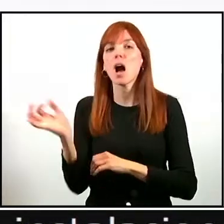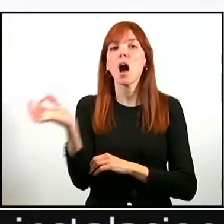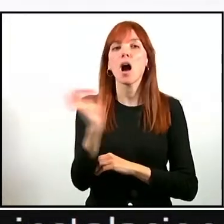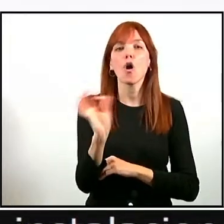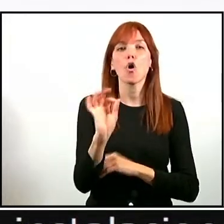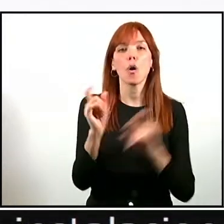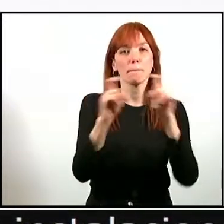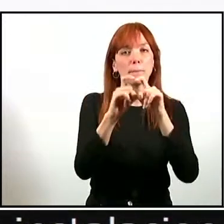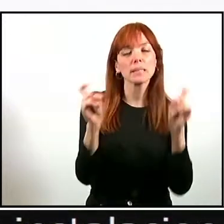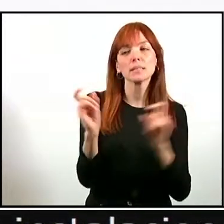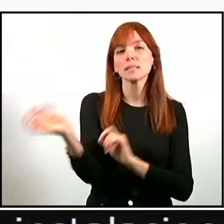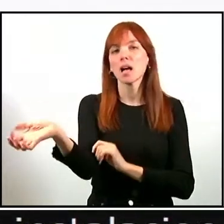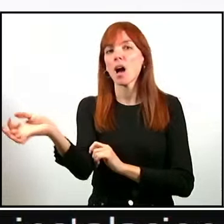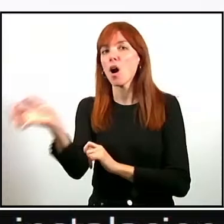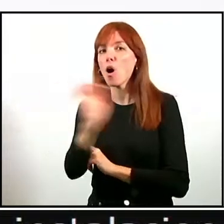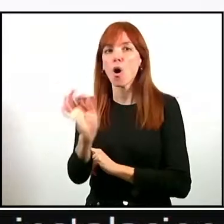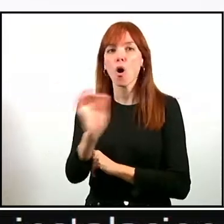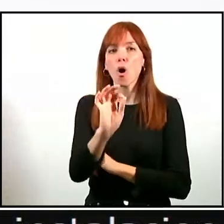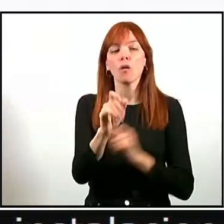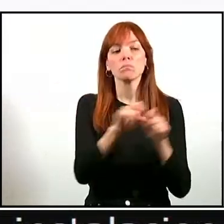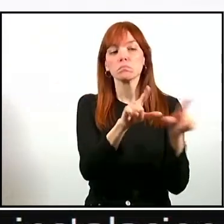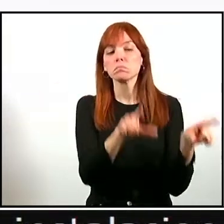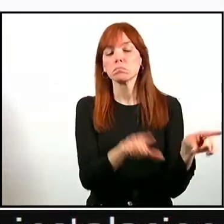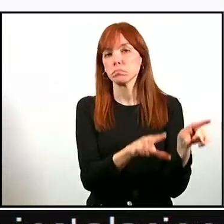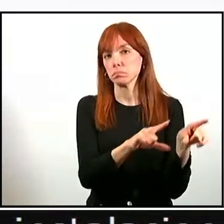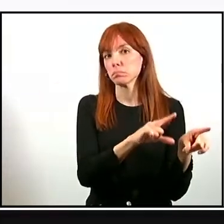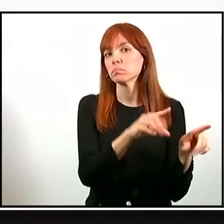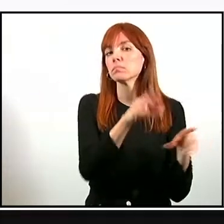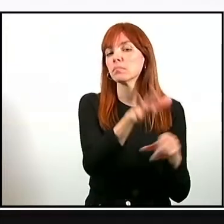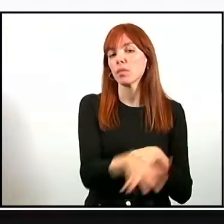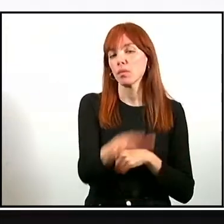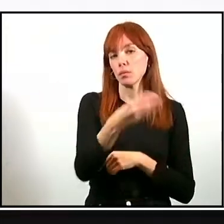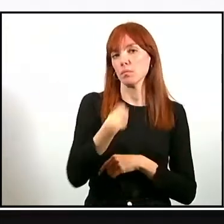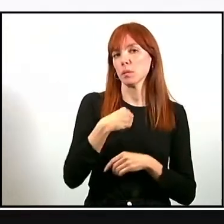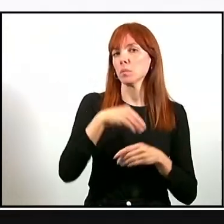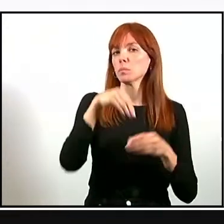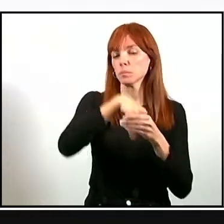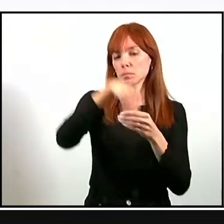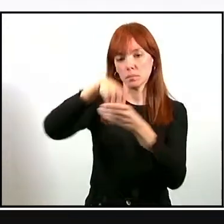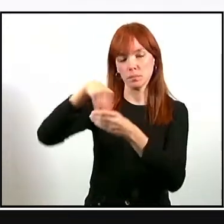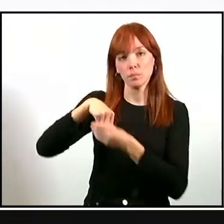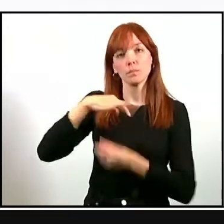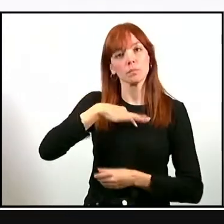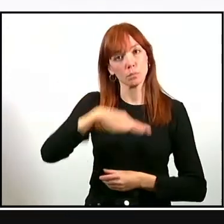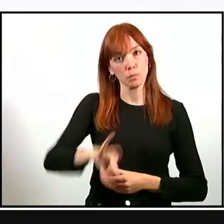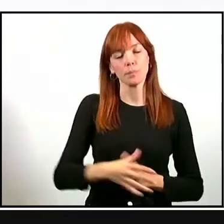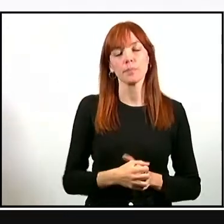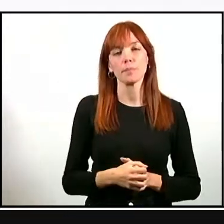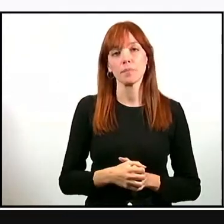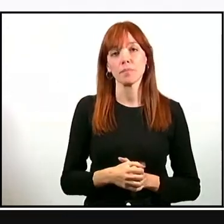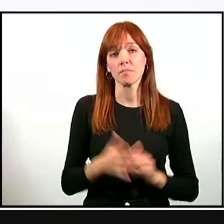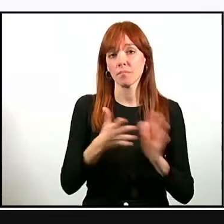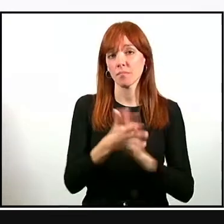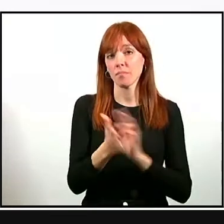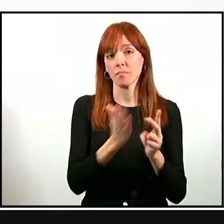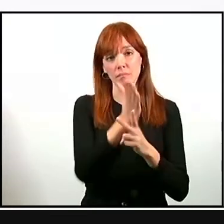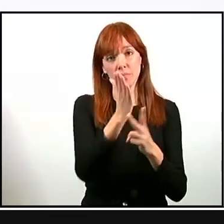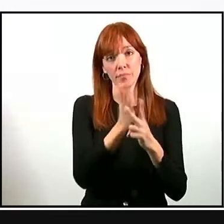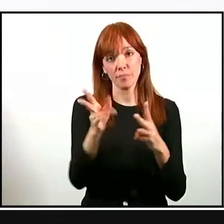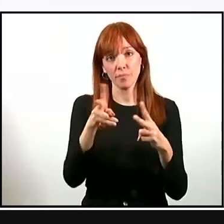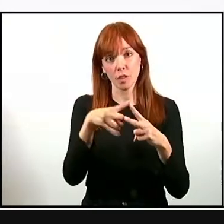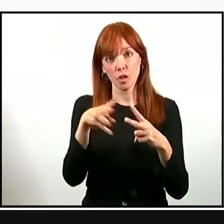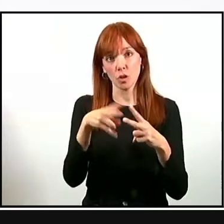producción o dependencias de la empresa instalada en aquellos espacios. Por tanto, digamos que son dos líneas, una para